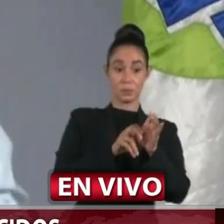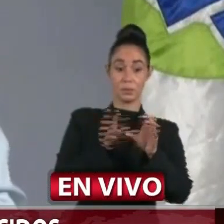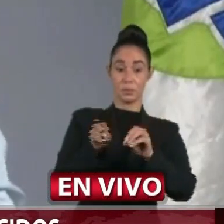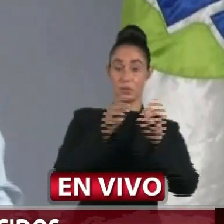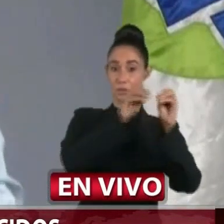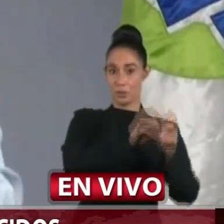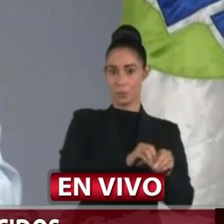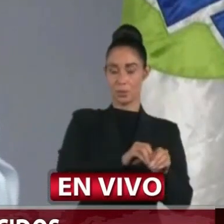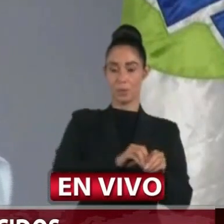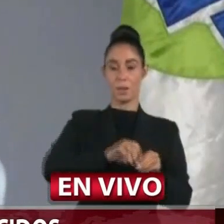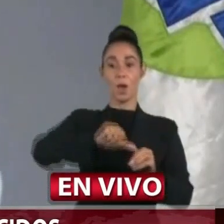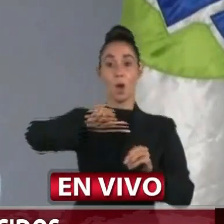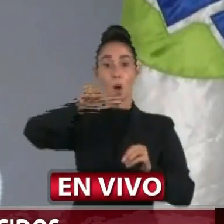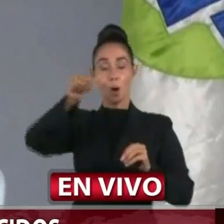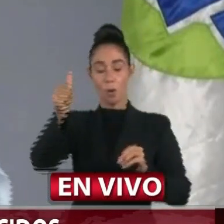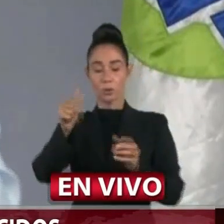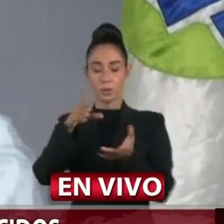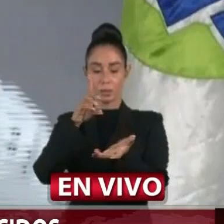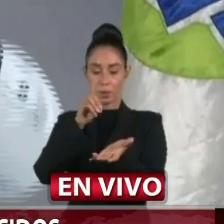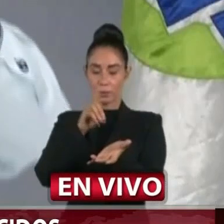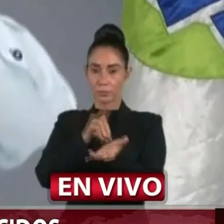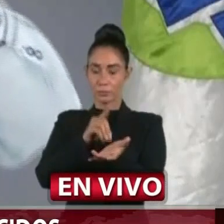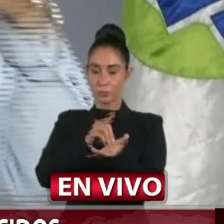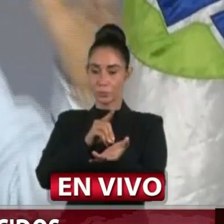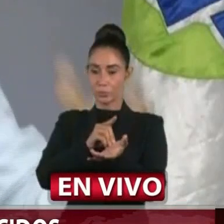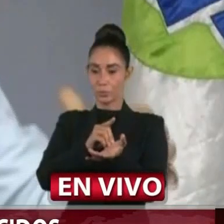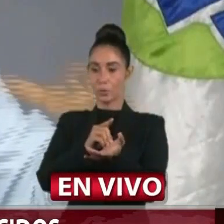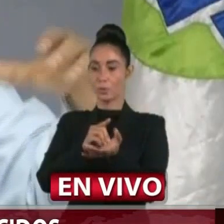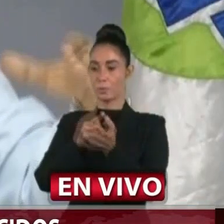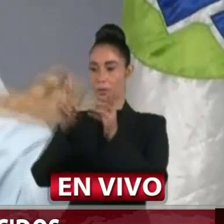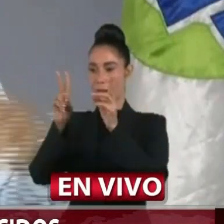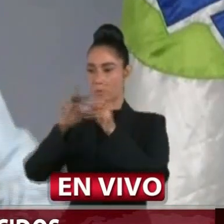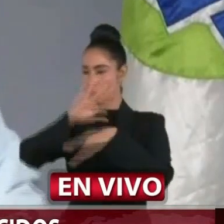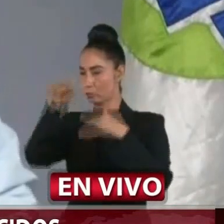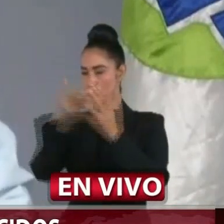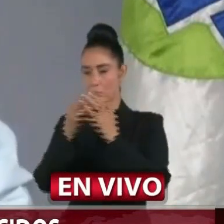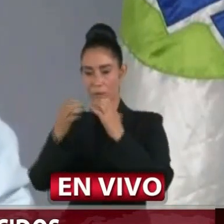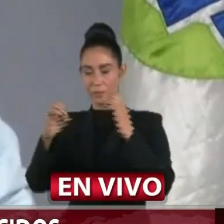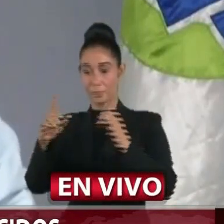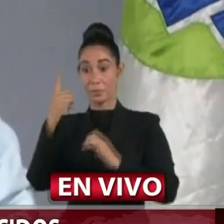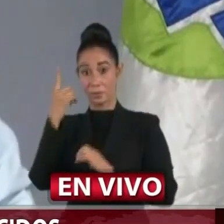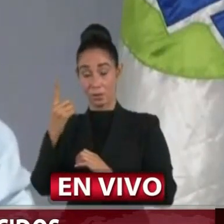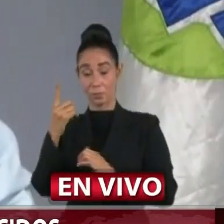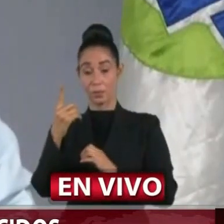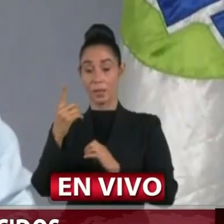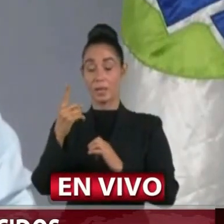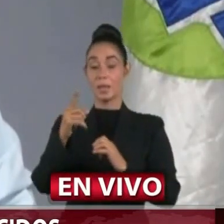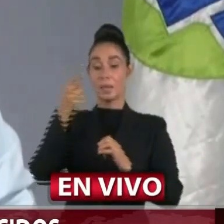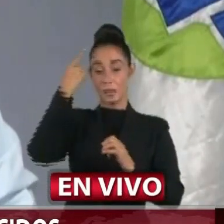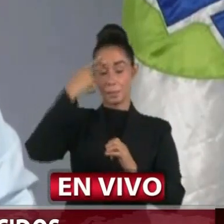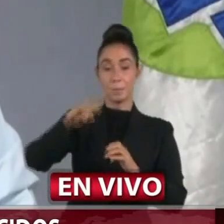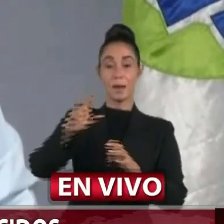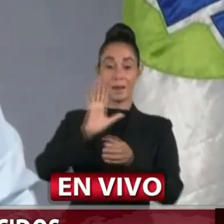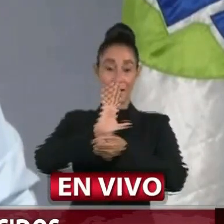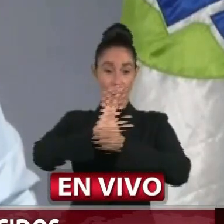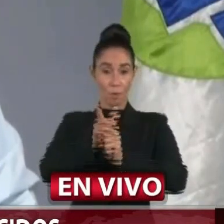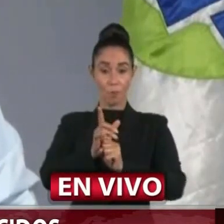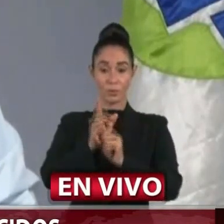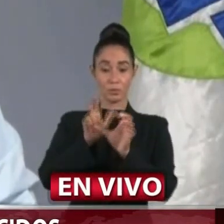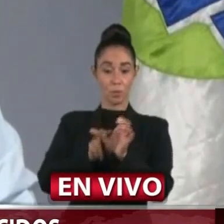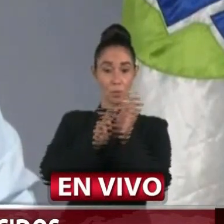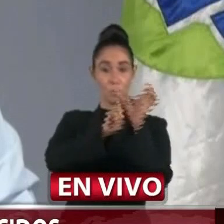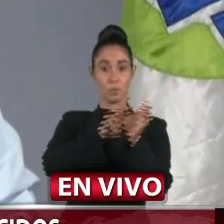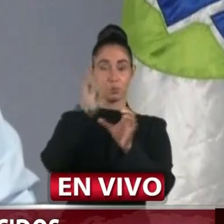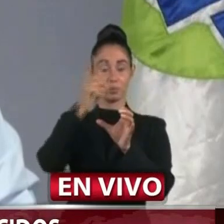ver, pero aquellas dedicadas al COVID han sido forradas y protegidas de manera especial para